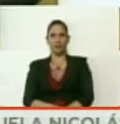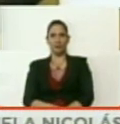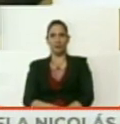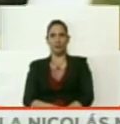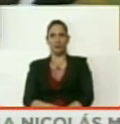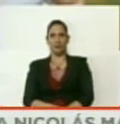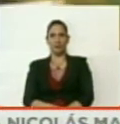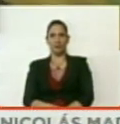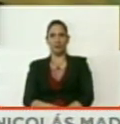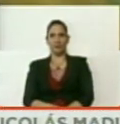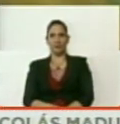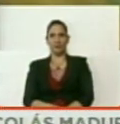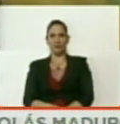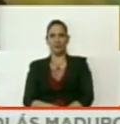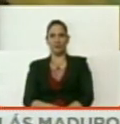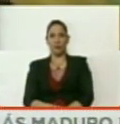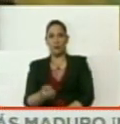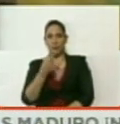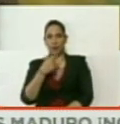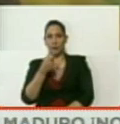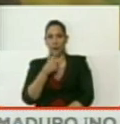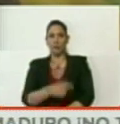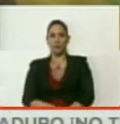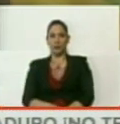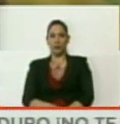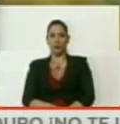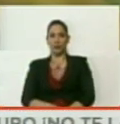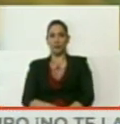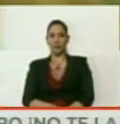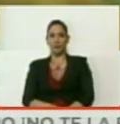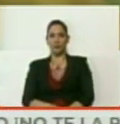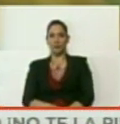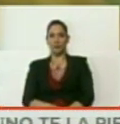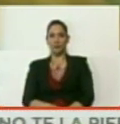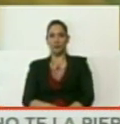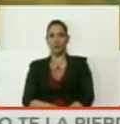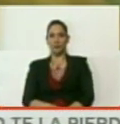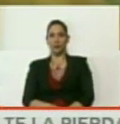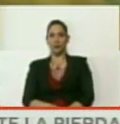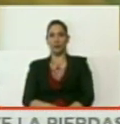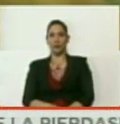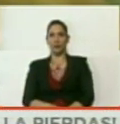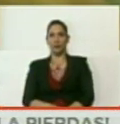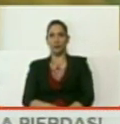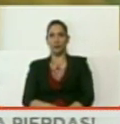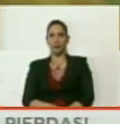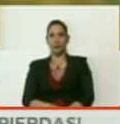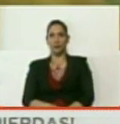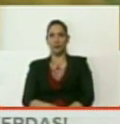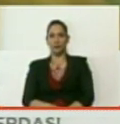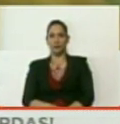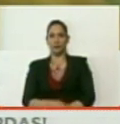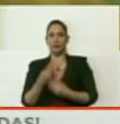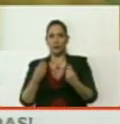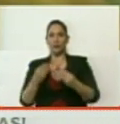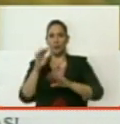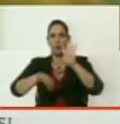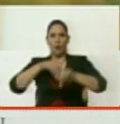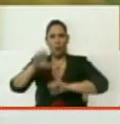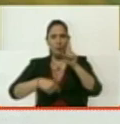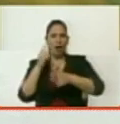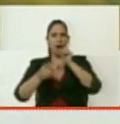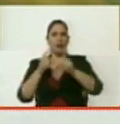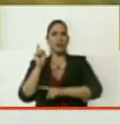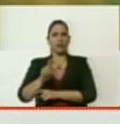de medicamentos, de medicinas, de ayuda humanitaria. Eso es mentira. Porque ¿cómo compras tú algo? Si tú